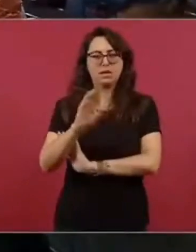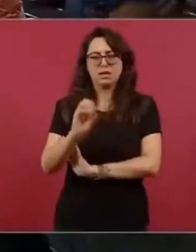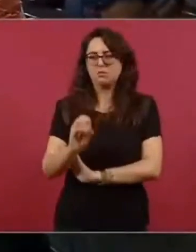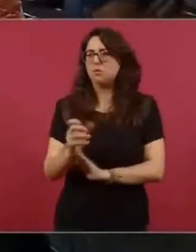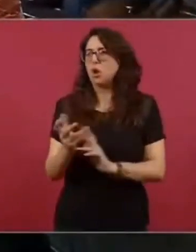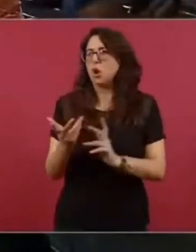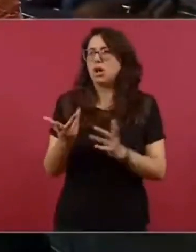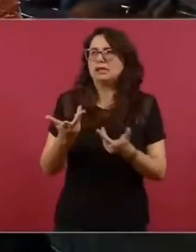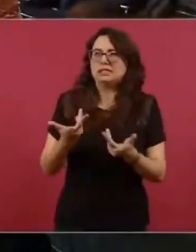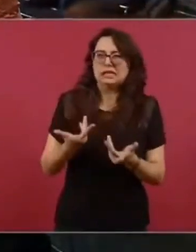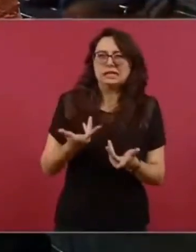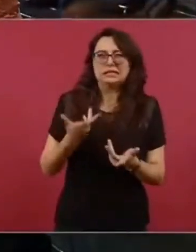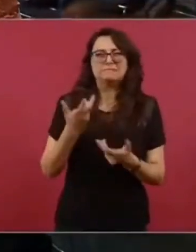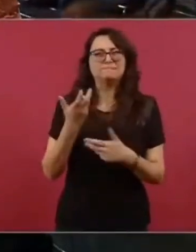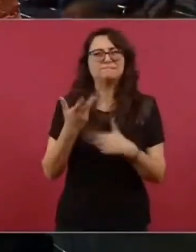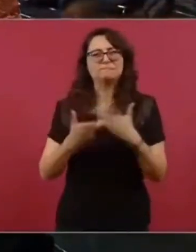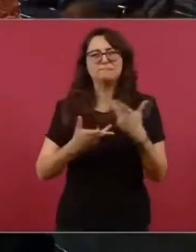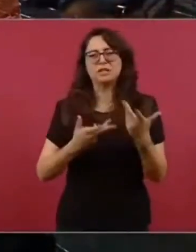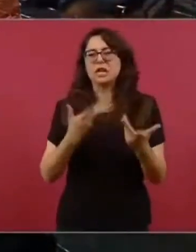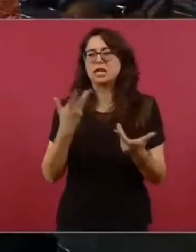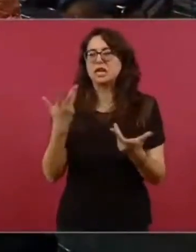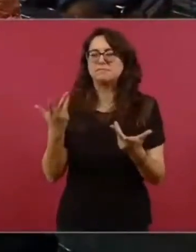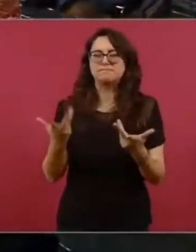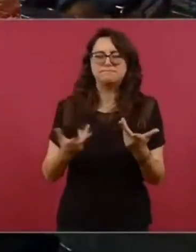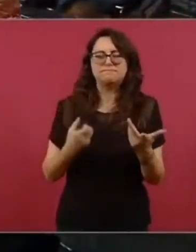Entonces, ¿qué posibilidades hay de que